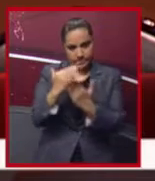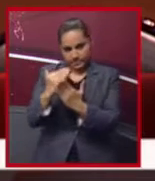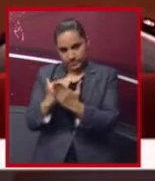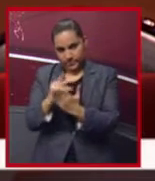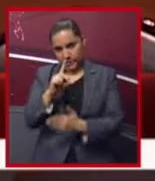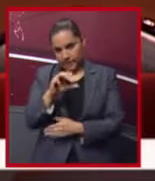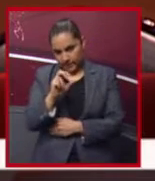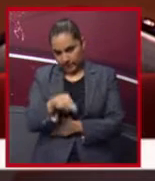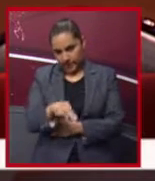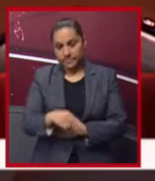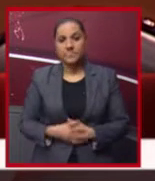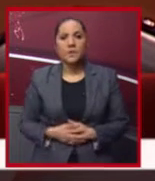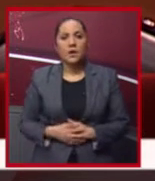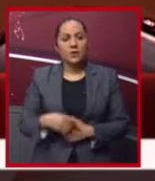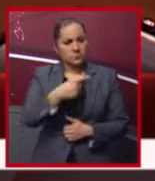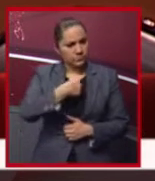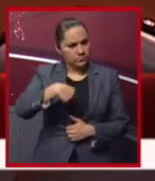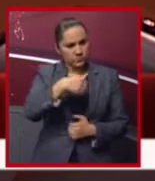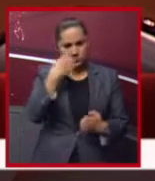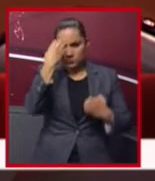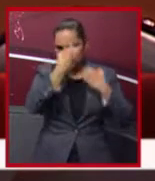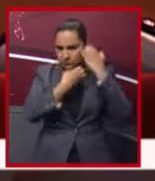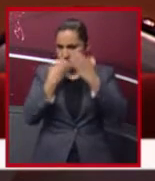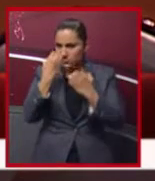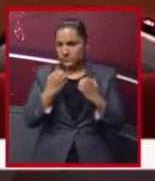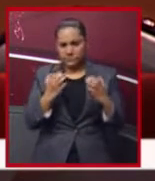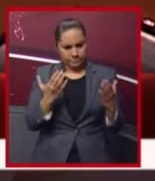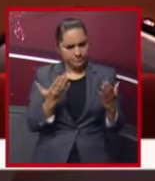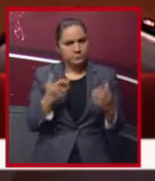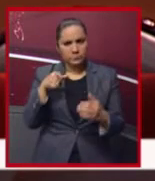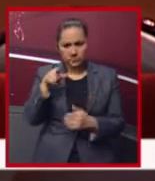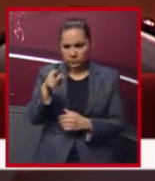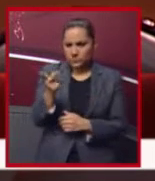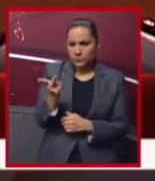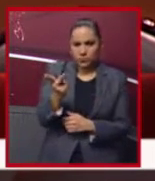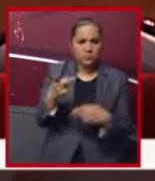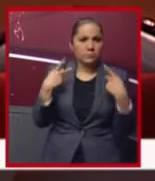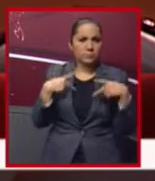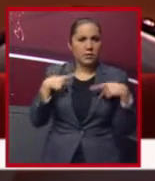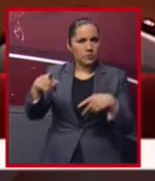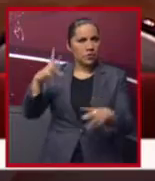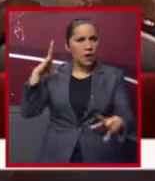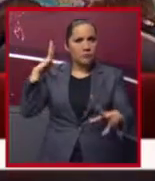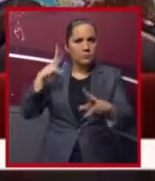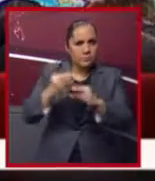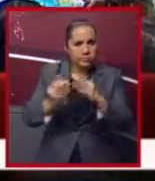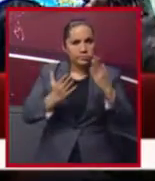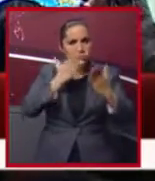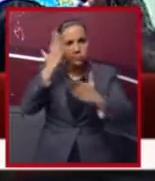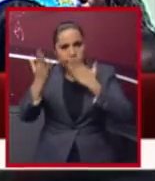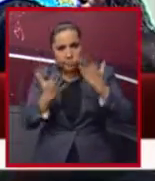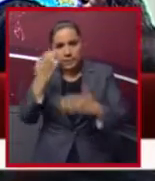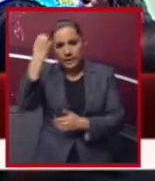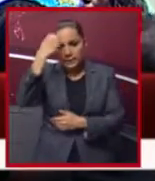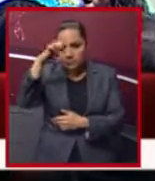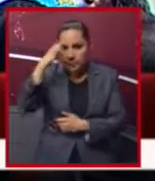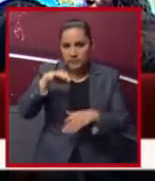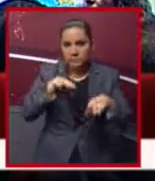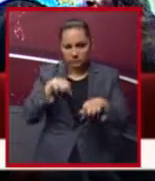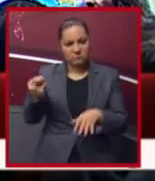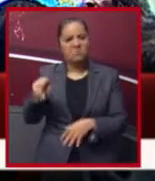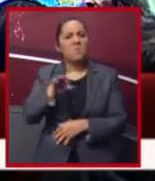Hemos podido constatar que sus amplios conocimientos y excelentes trayectorias profesionales respaldan el asumir con compromiso,